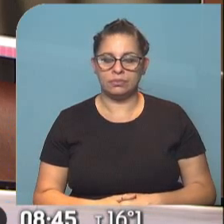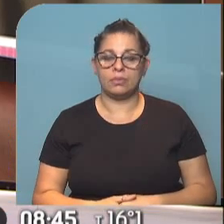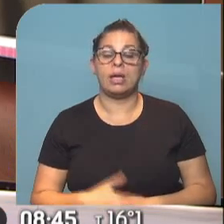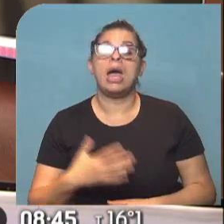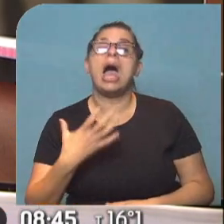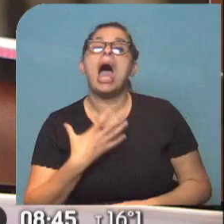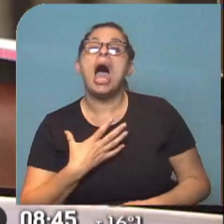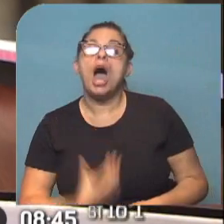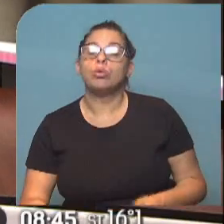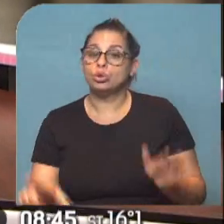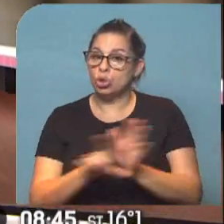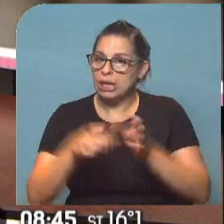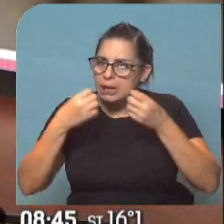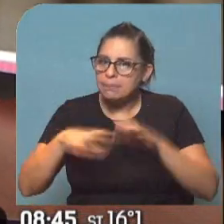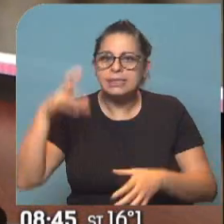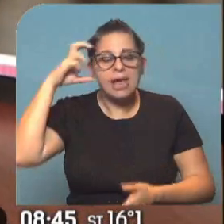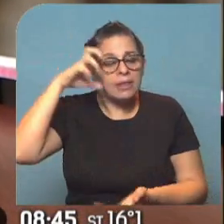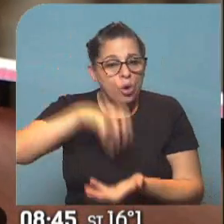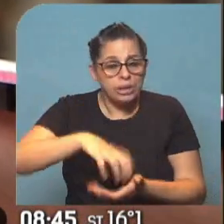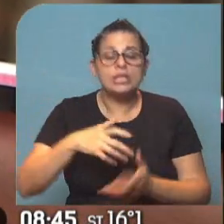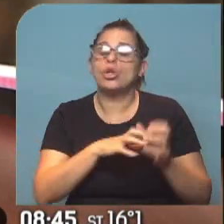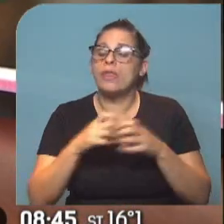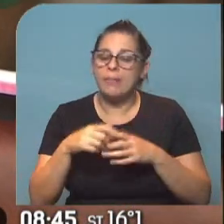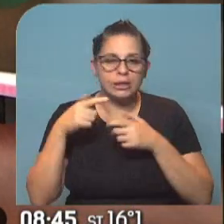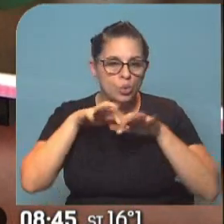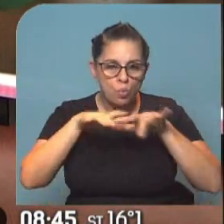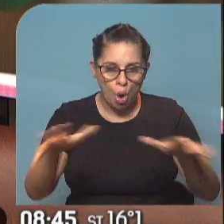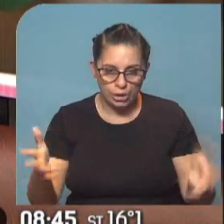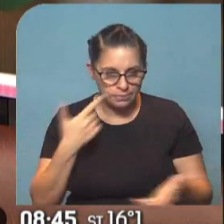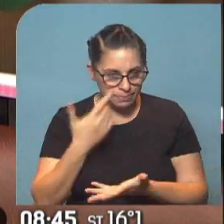Despenalización del aborto, comienza el debate en el Congreso. Estas son las repercusiones.